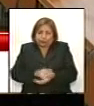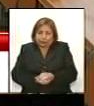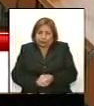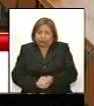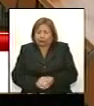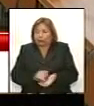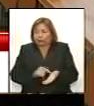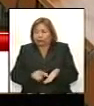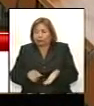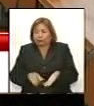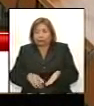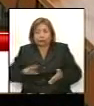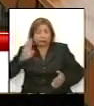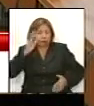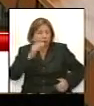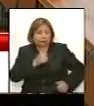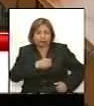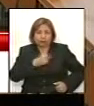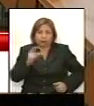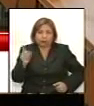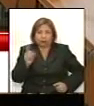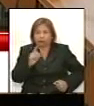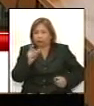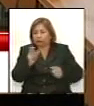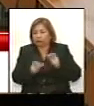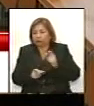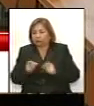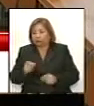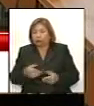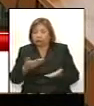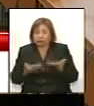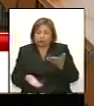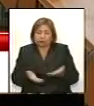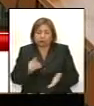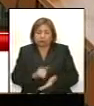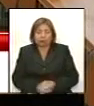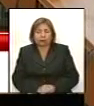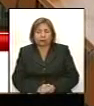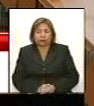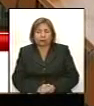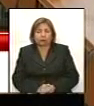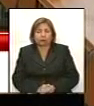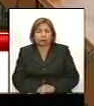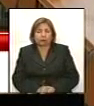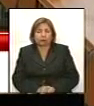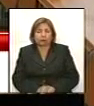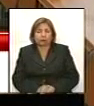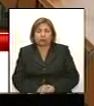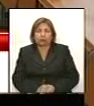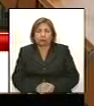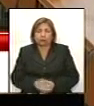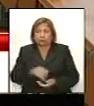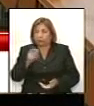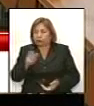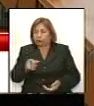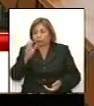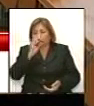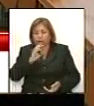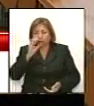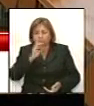cara a la policía y no de cara al ciudadano, que por supuesto tampoco debería estar la ciudadana